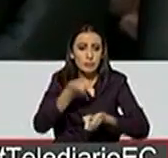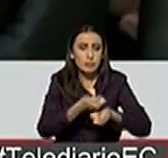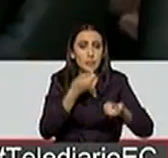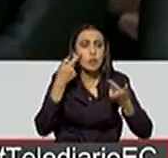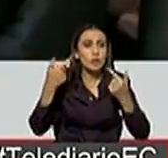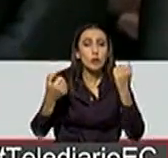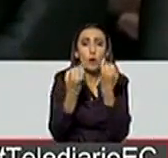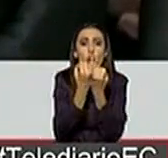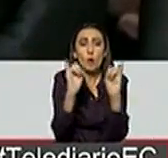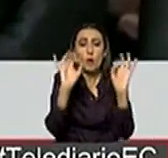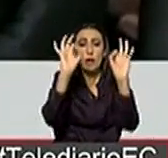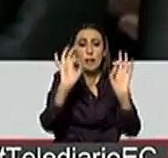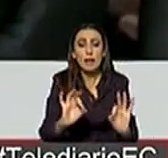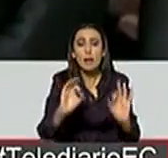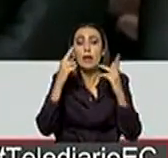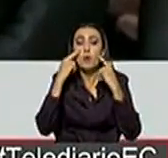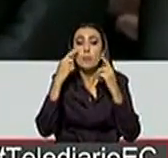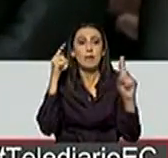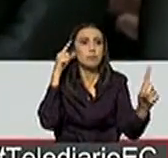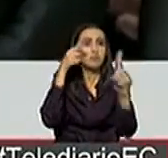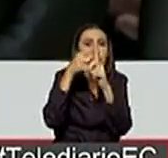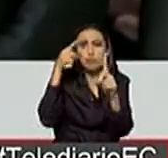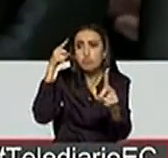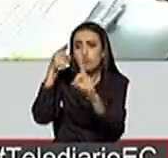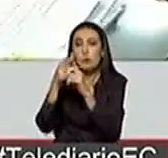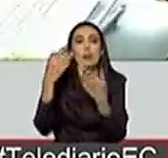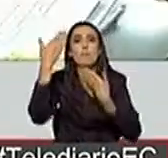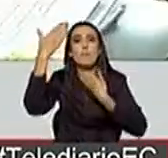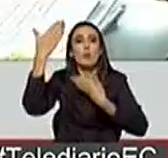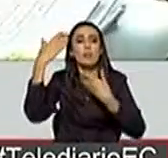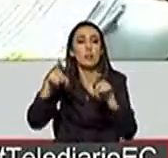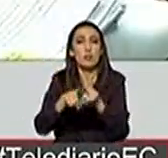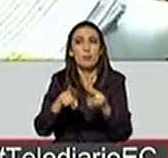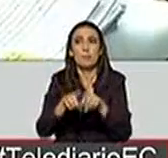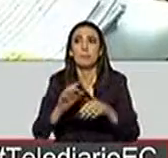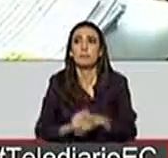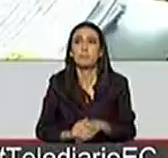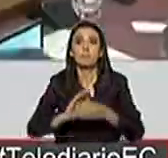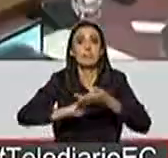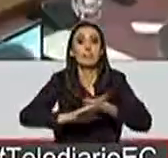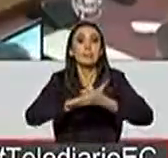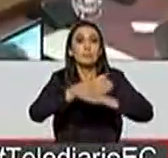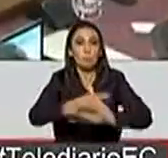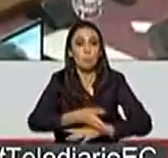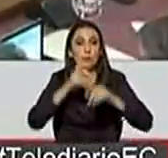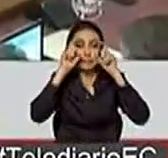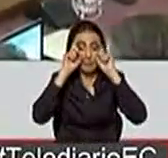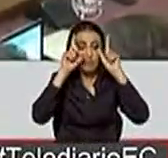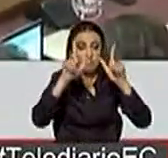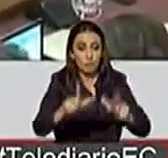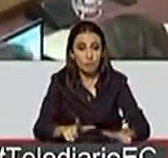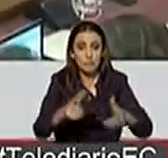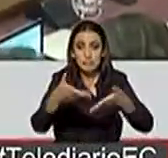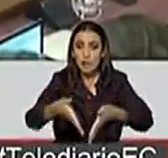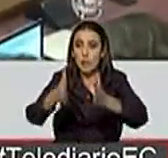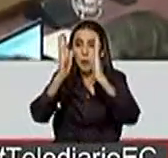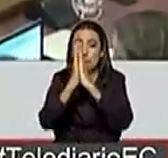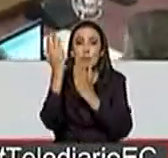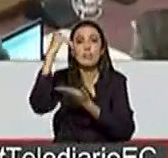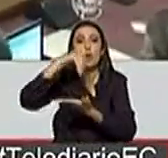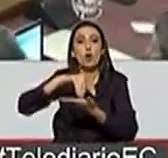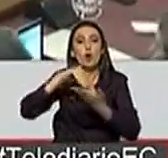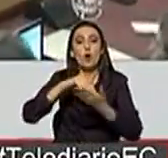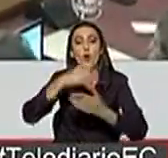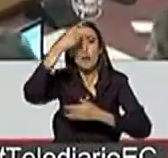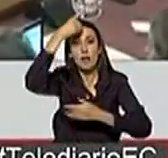a la autodeterminación de cataluña contra el movimiento independentista horas después del veredicto la fiscalía española solicitó la reactivación de las